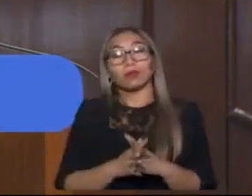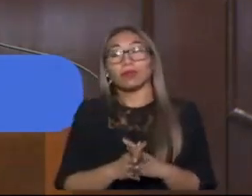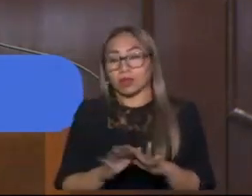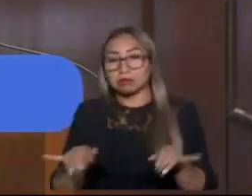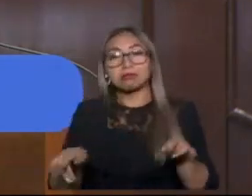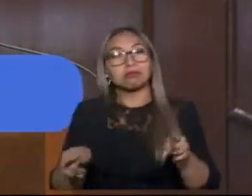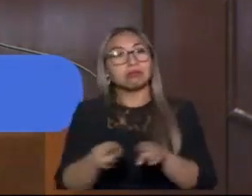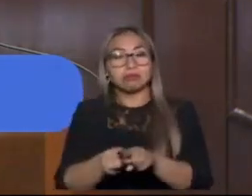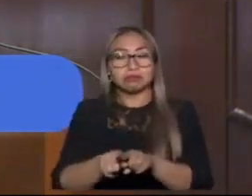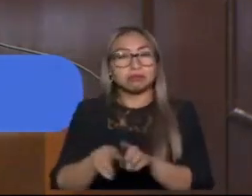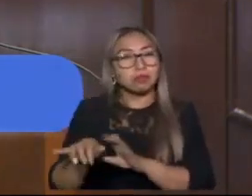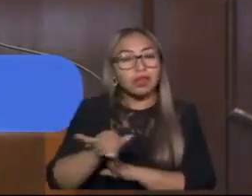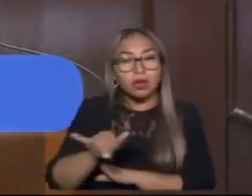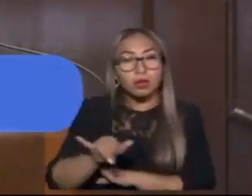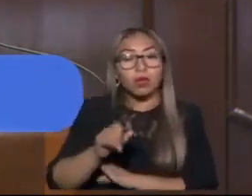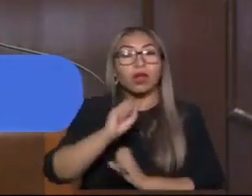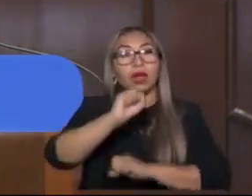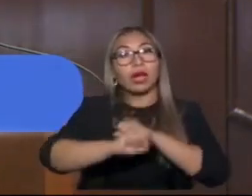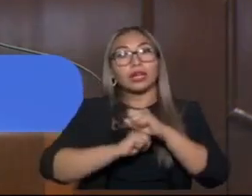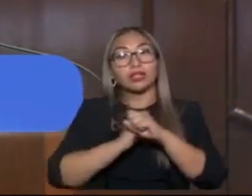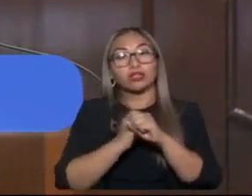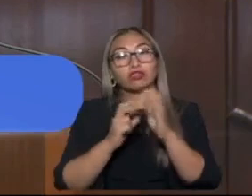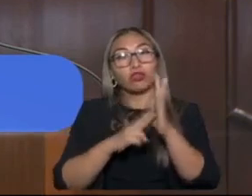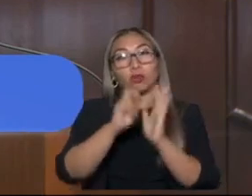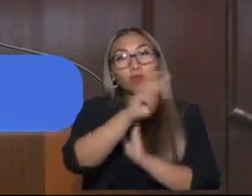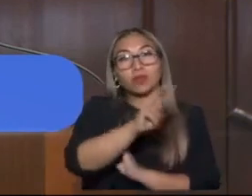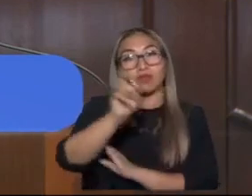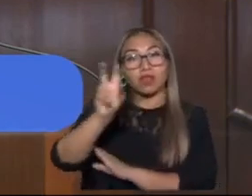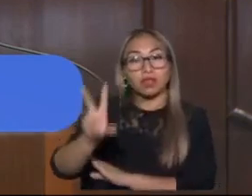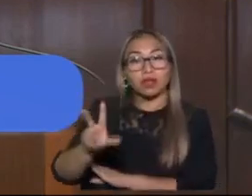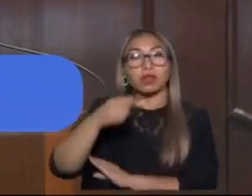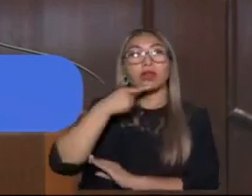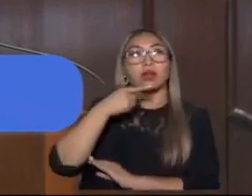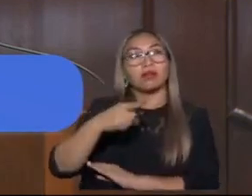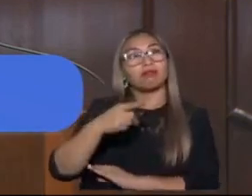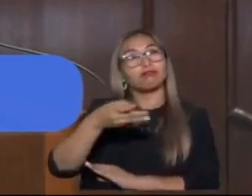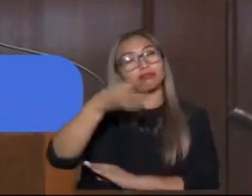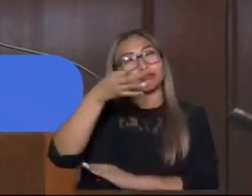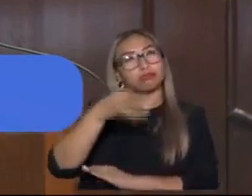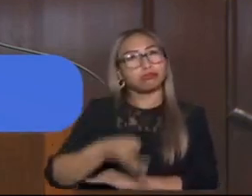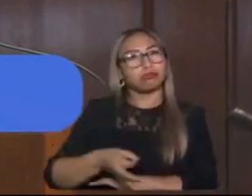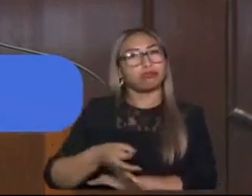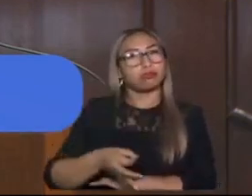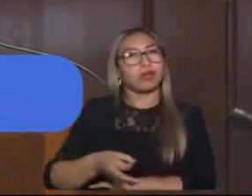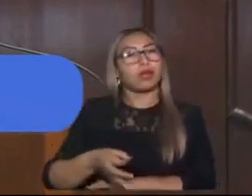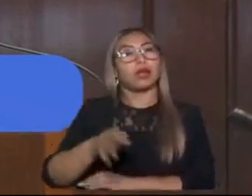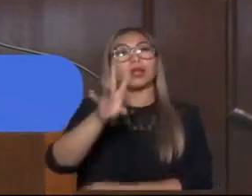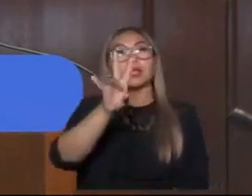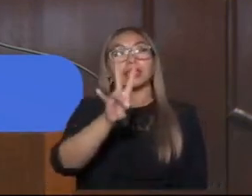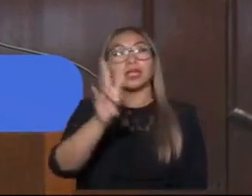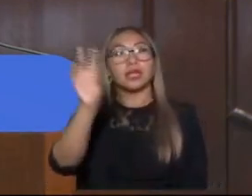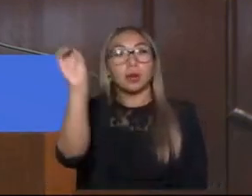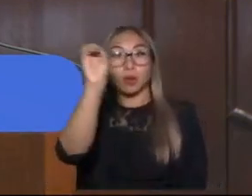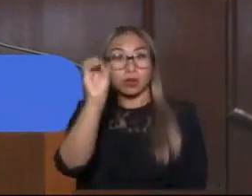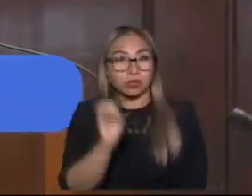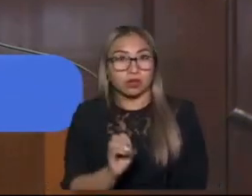Asimismo, en el 2023 se estima un crecimiento económico de